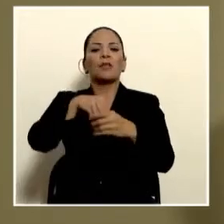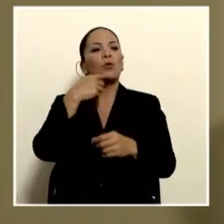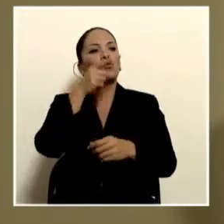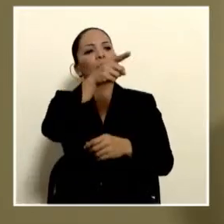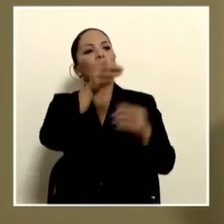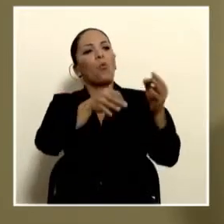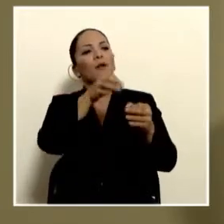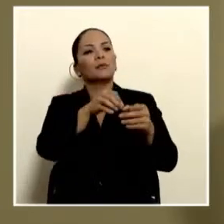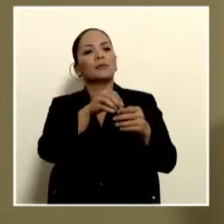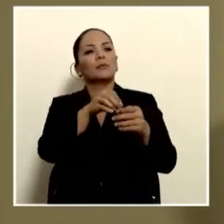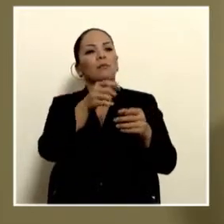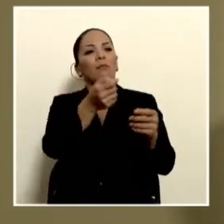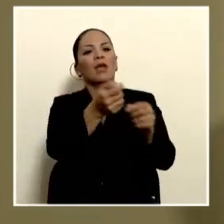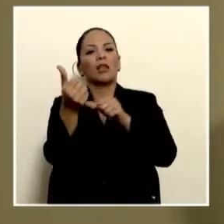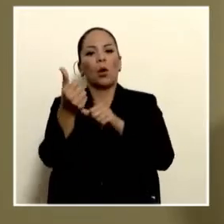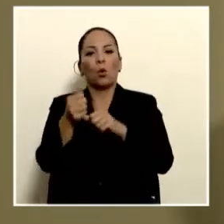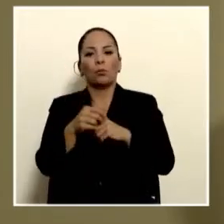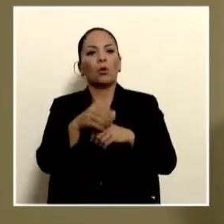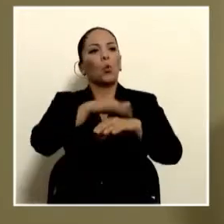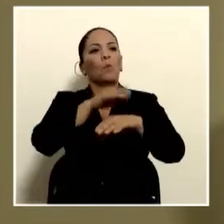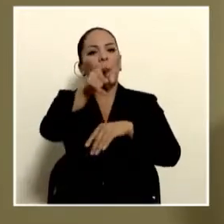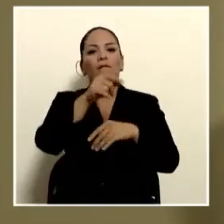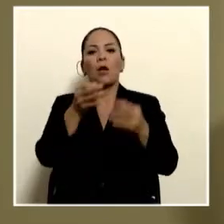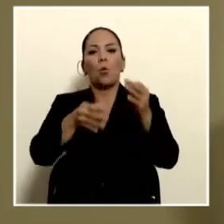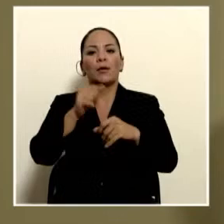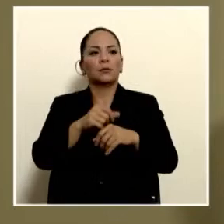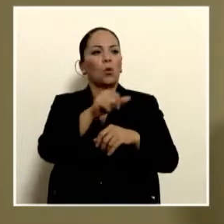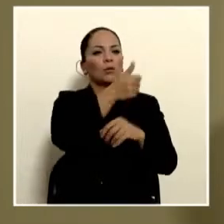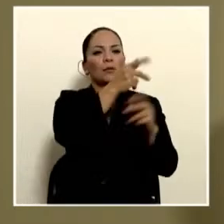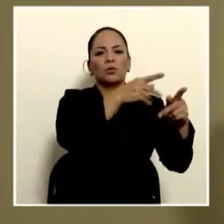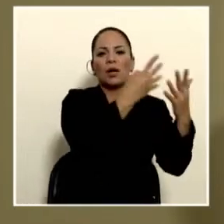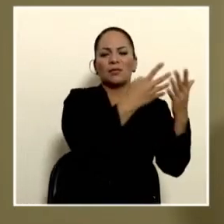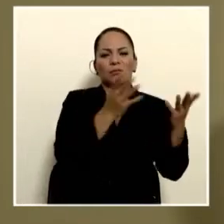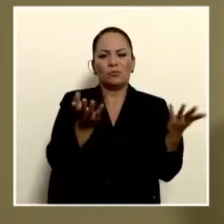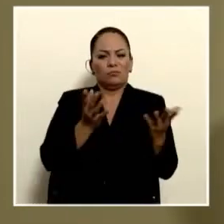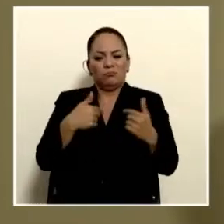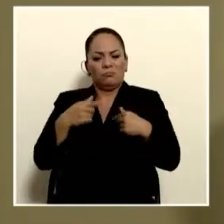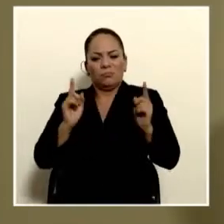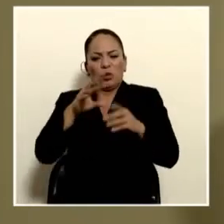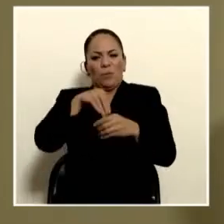tal en la cárcel y encontrarlo culpable. Yo no hago eso.